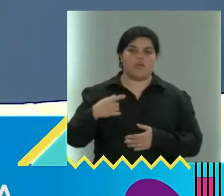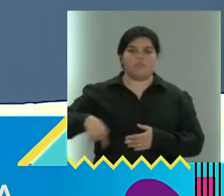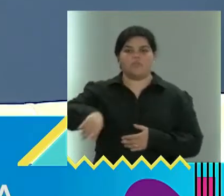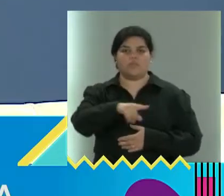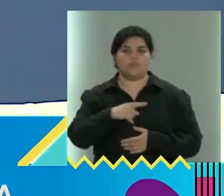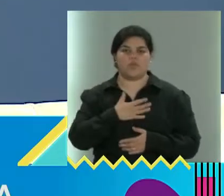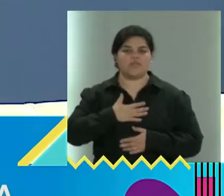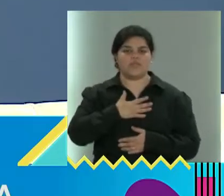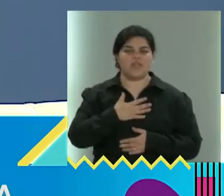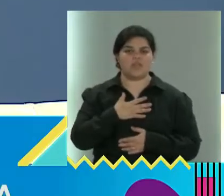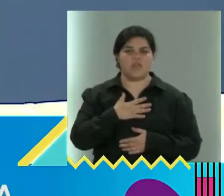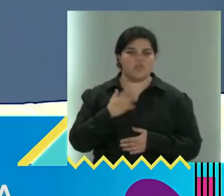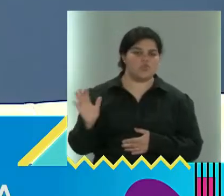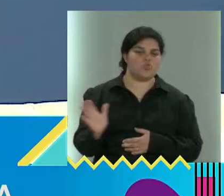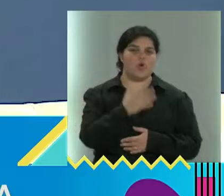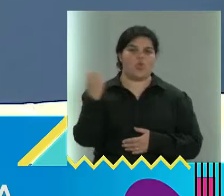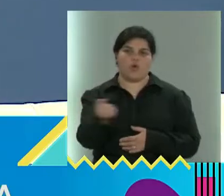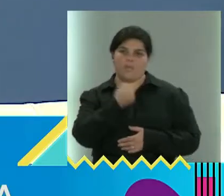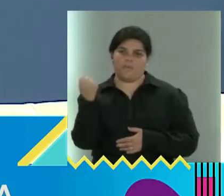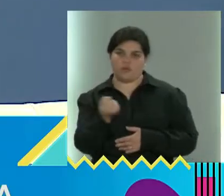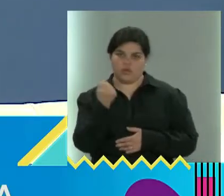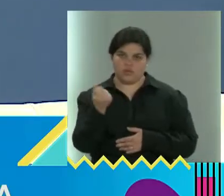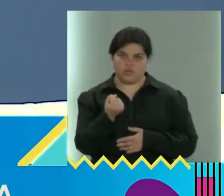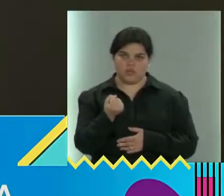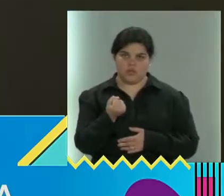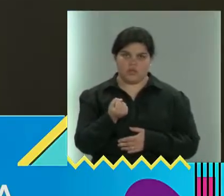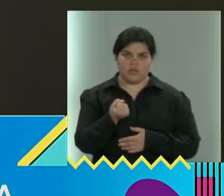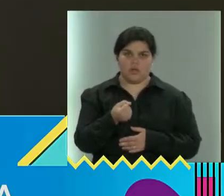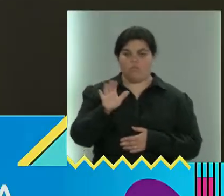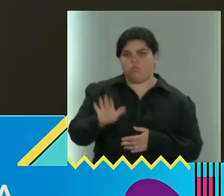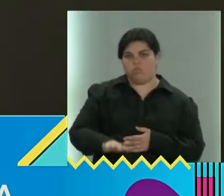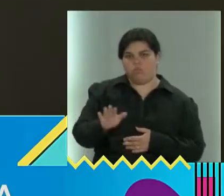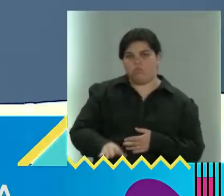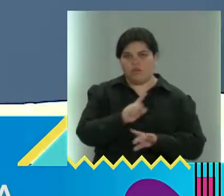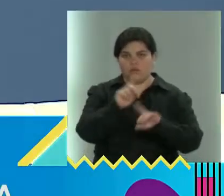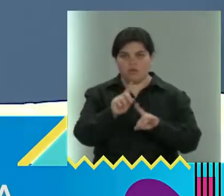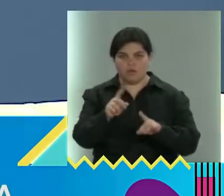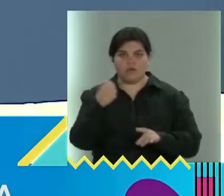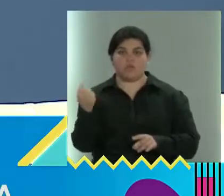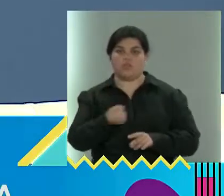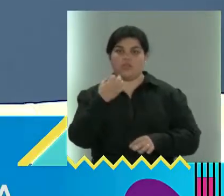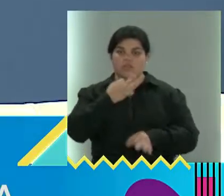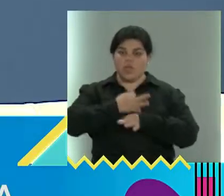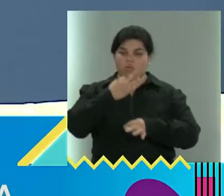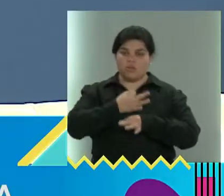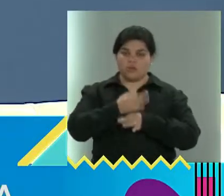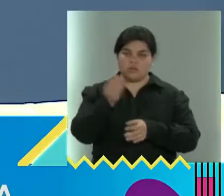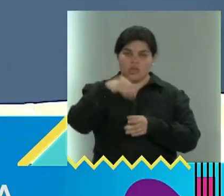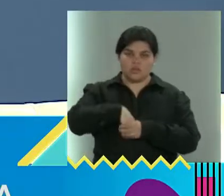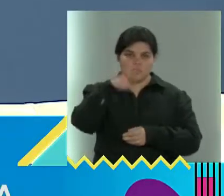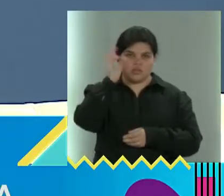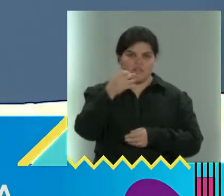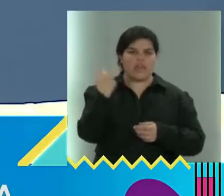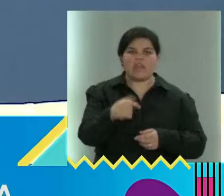ese lugar. Por eso en educación es tan importante el qué se enseña como el cómo se enseña, para trabajar todo esto de